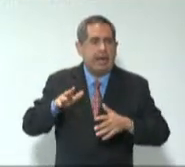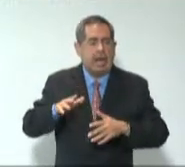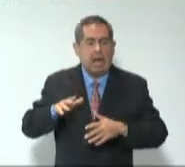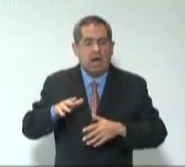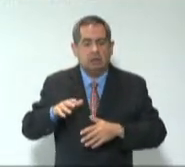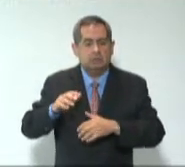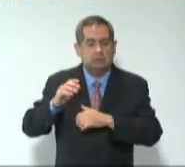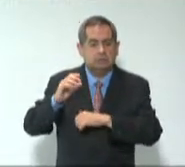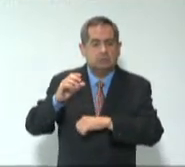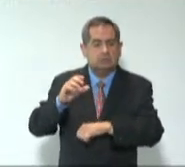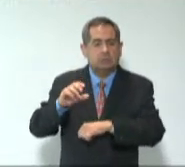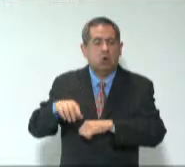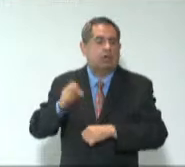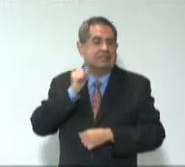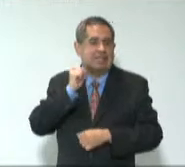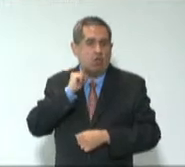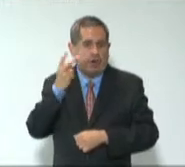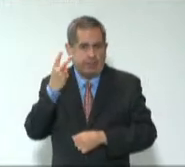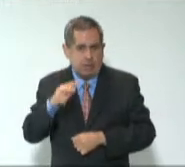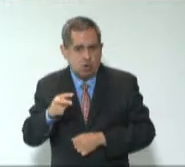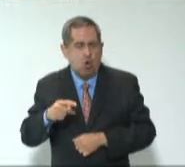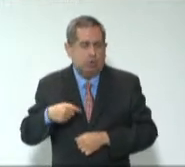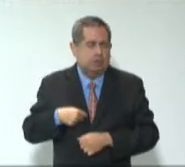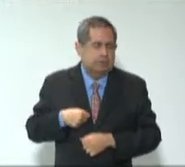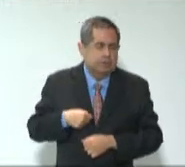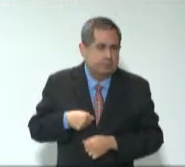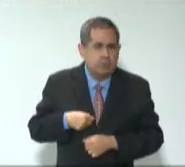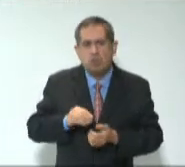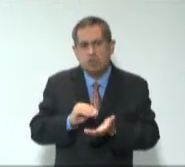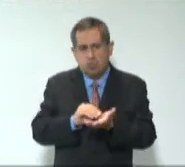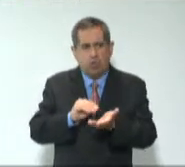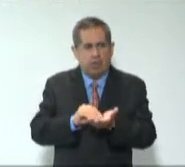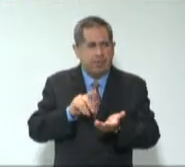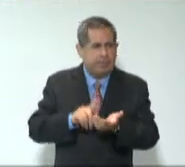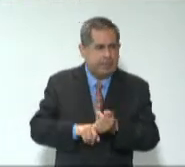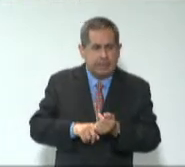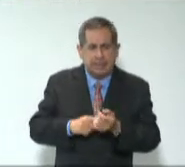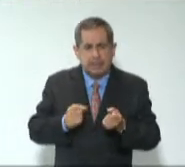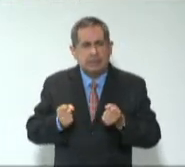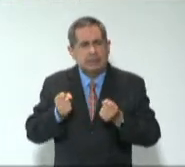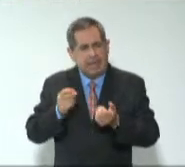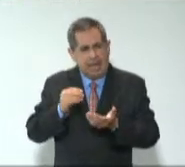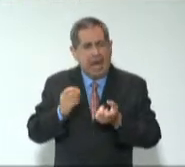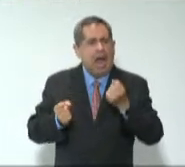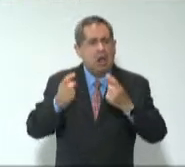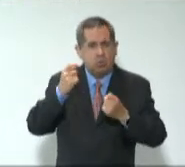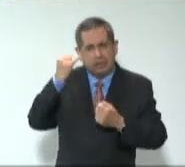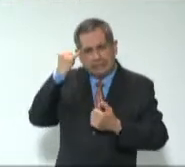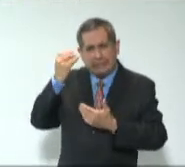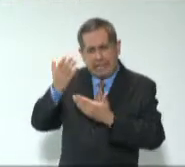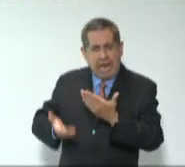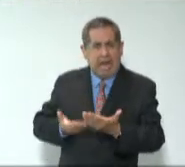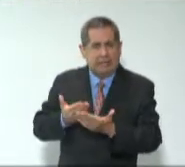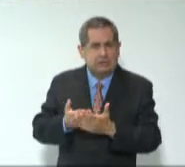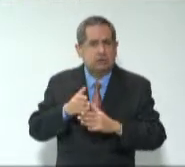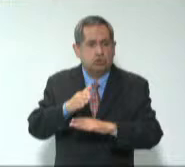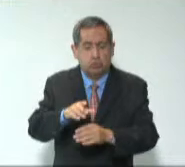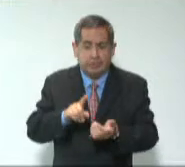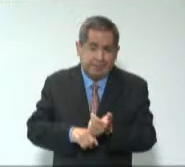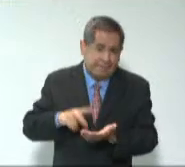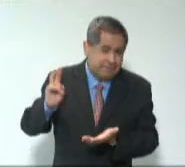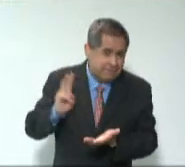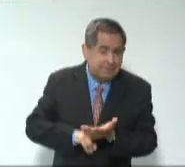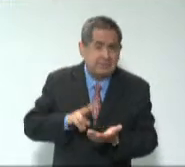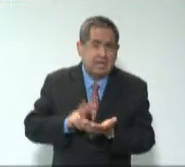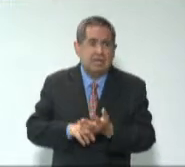senador de la República y siguen siendo vigentes algunos planteamientos que se hicieron ahí sobre la valía